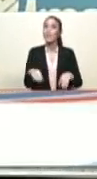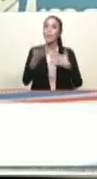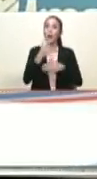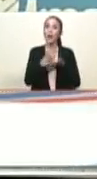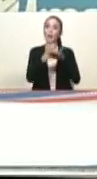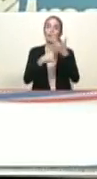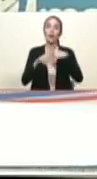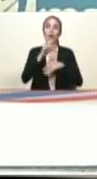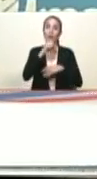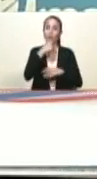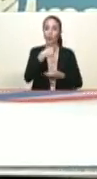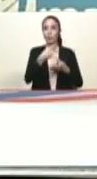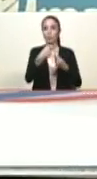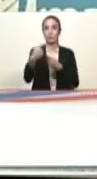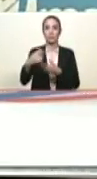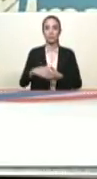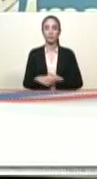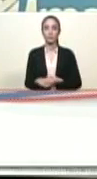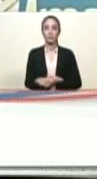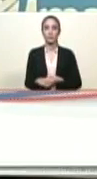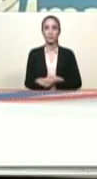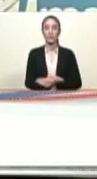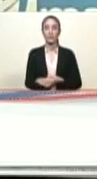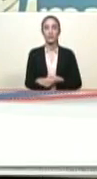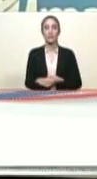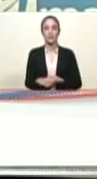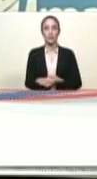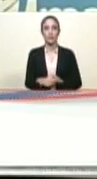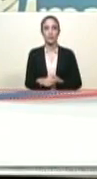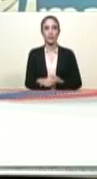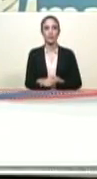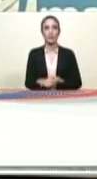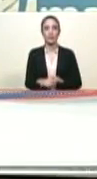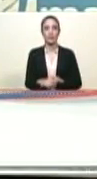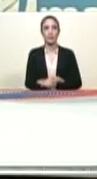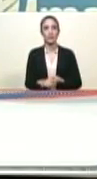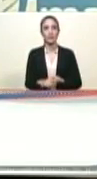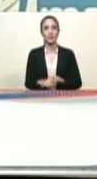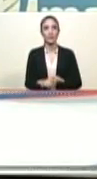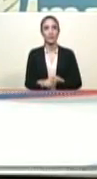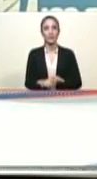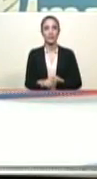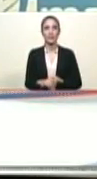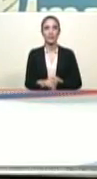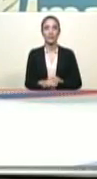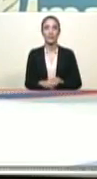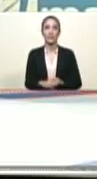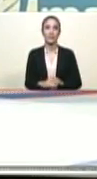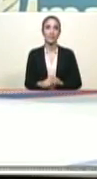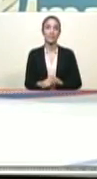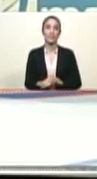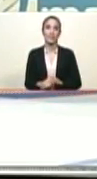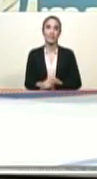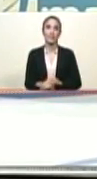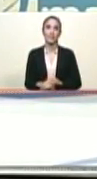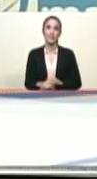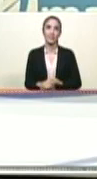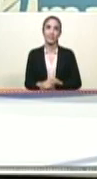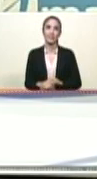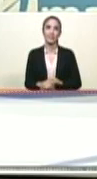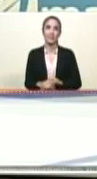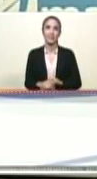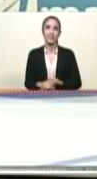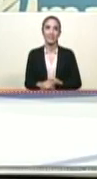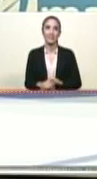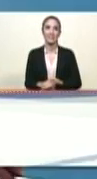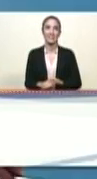y demostrar, también yo tengo que demostrarle esto al mundo capitalista, tenemos que demostrárselo, Elías, al